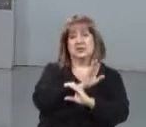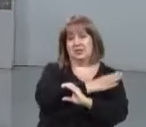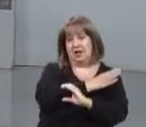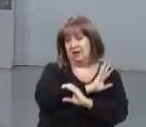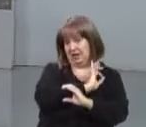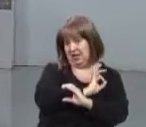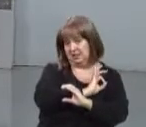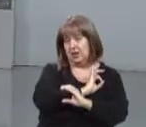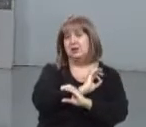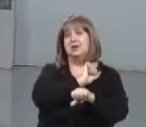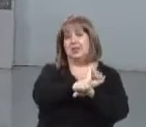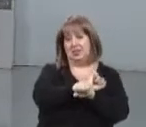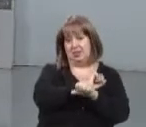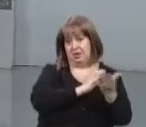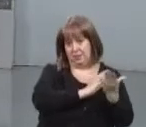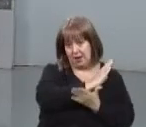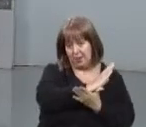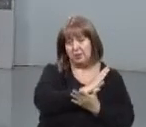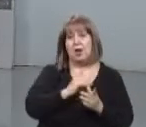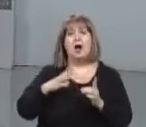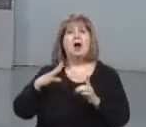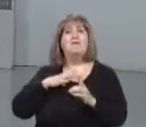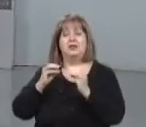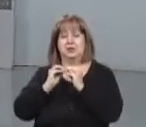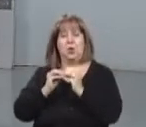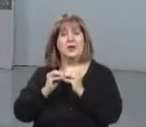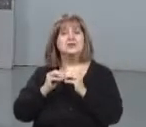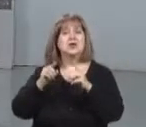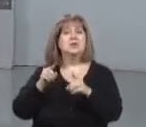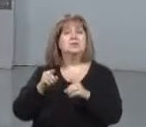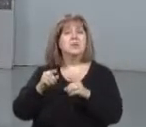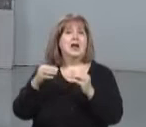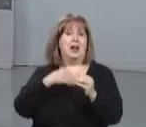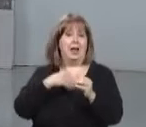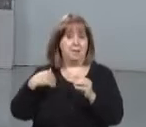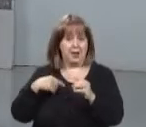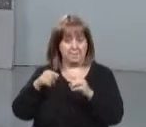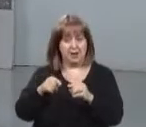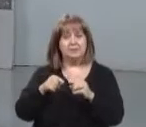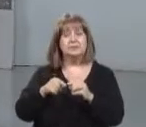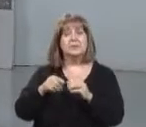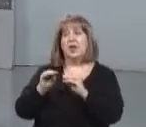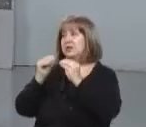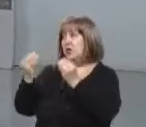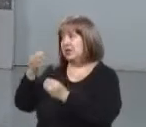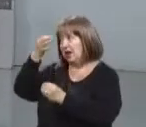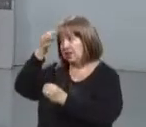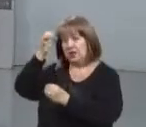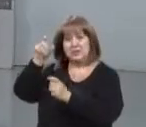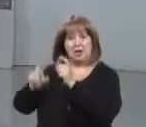mamá de la nena. Y bueno, serán estos 12 mendocinos, 6 y 6, quienes van a tener